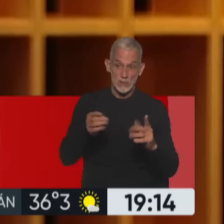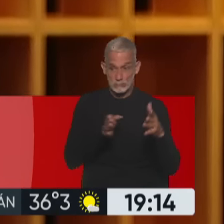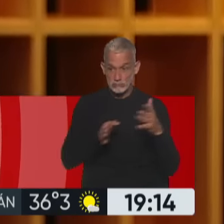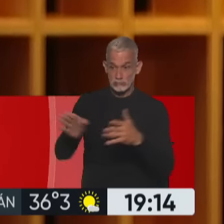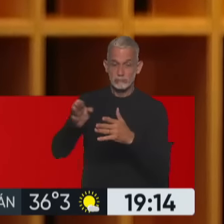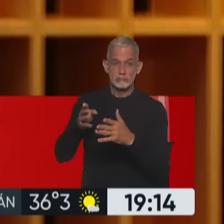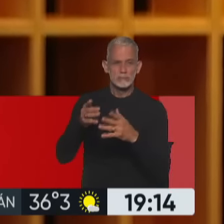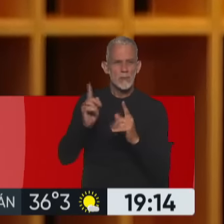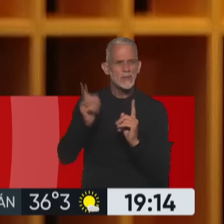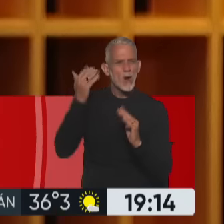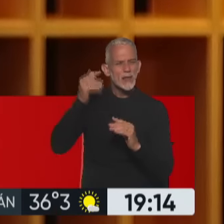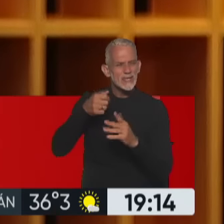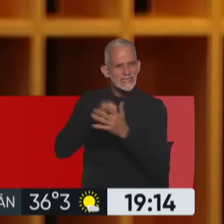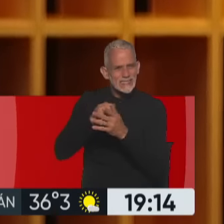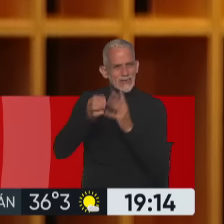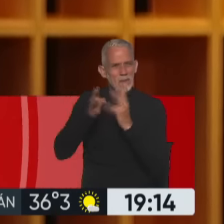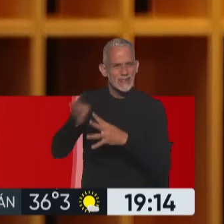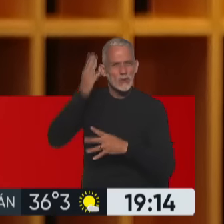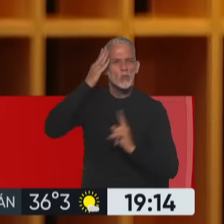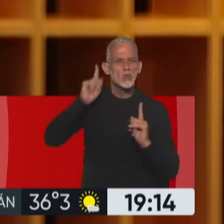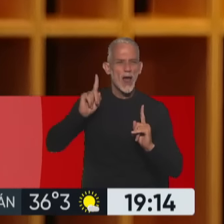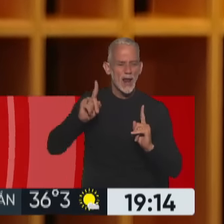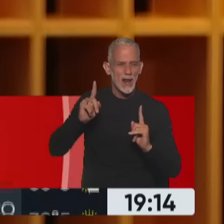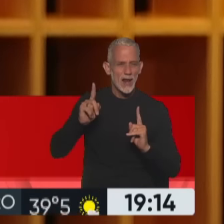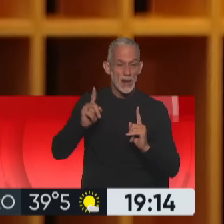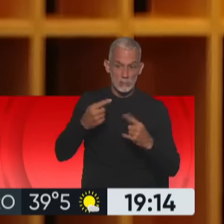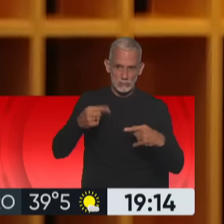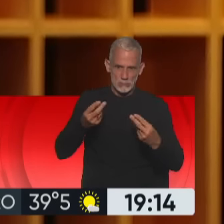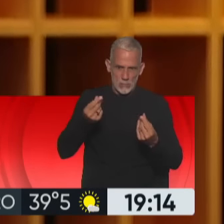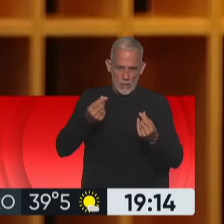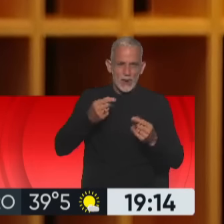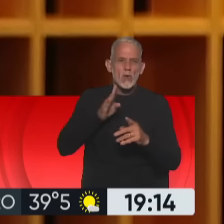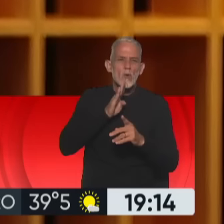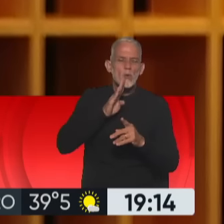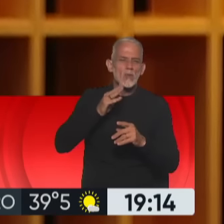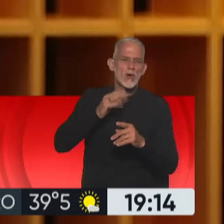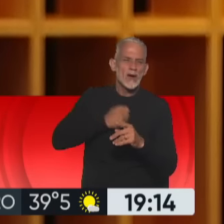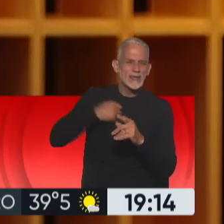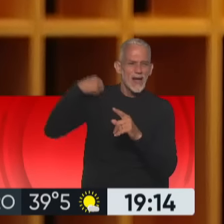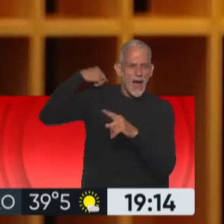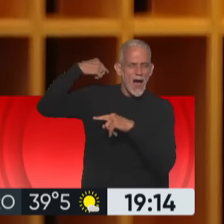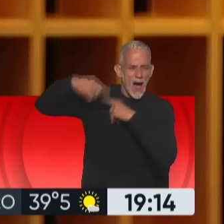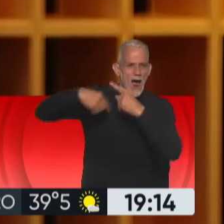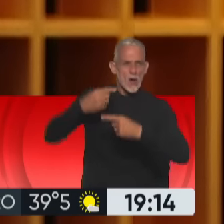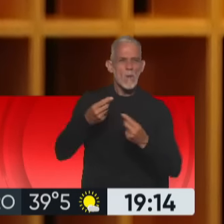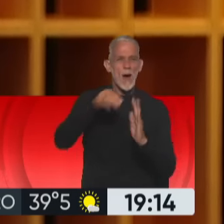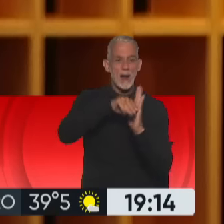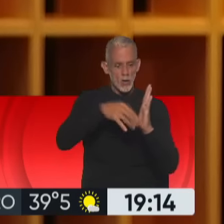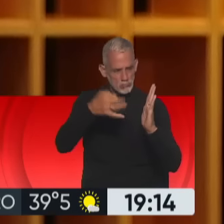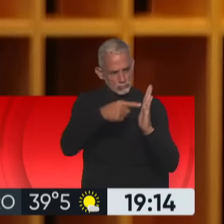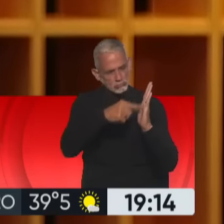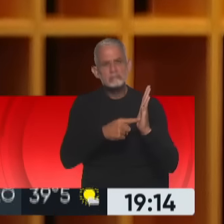batalla cultural, porque abrazar los valores judeocristianos es lo que nos va a